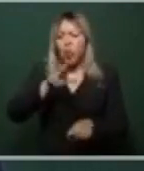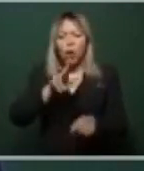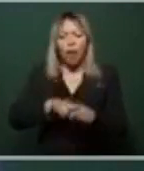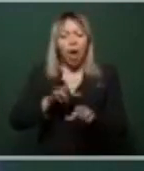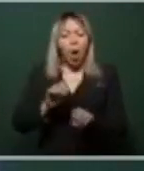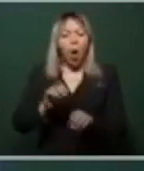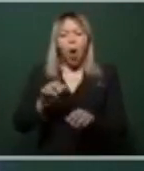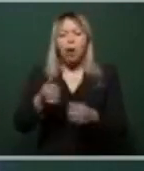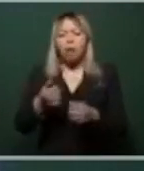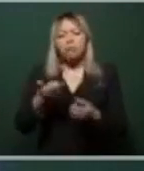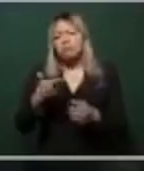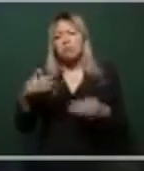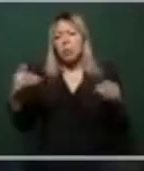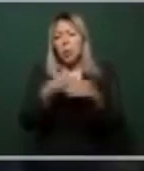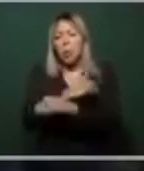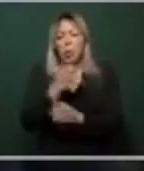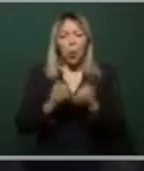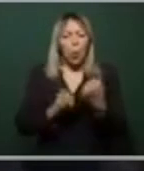carretera.